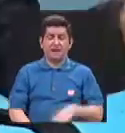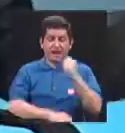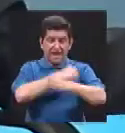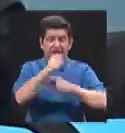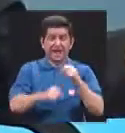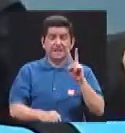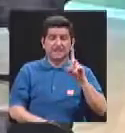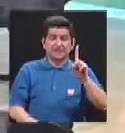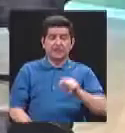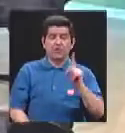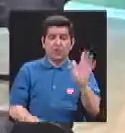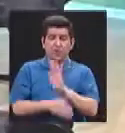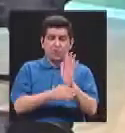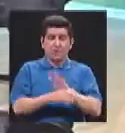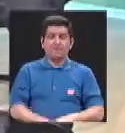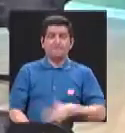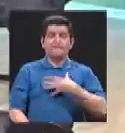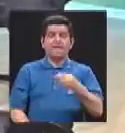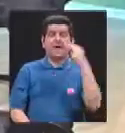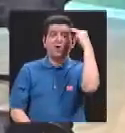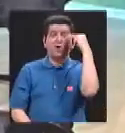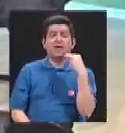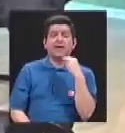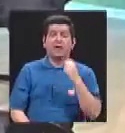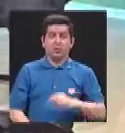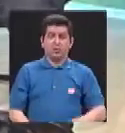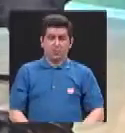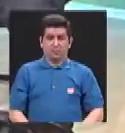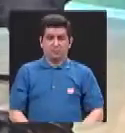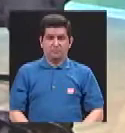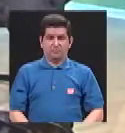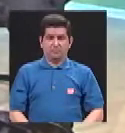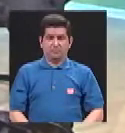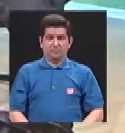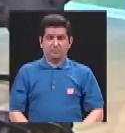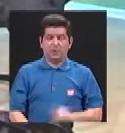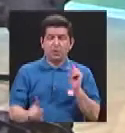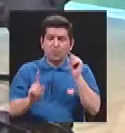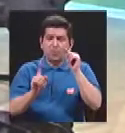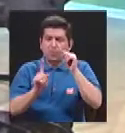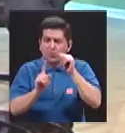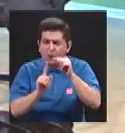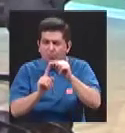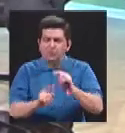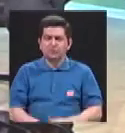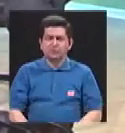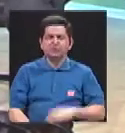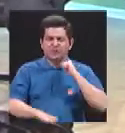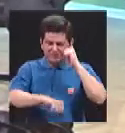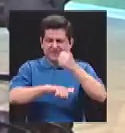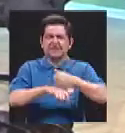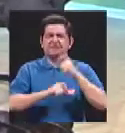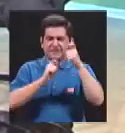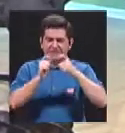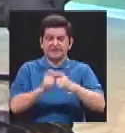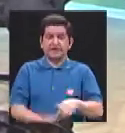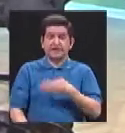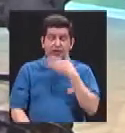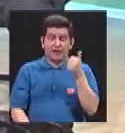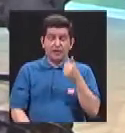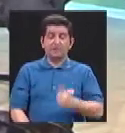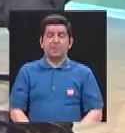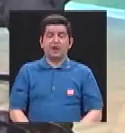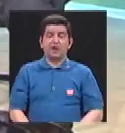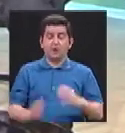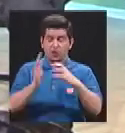en pleno siglo XXI un largometraje en blanco y negro. Así es. Con propósitos muy definidos. Que ganó